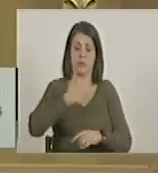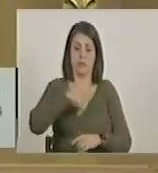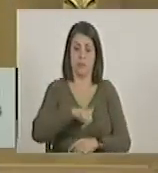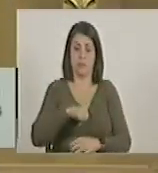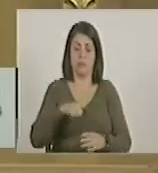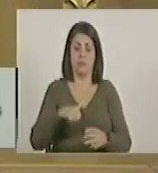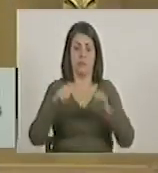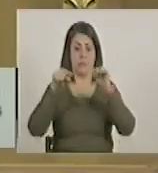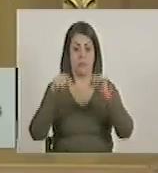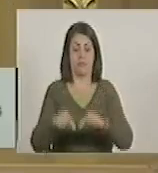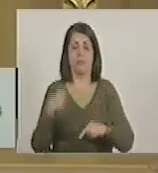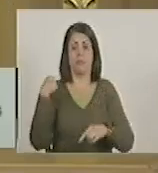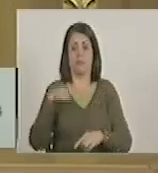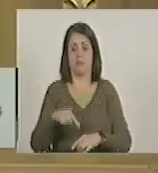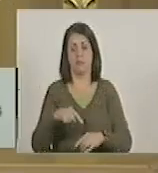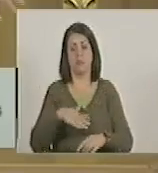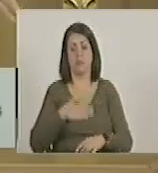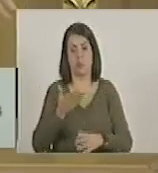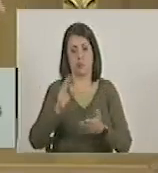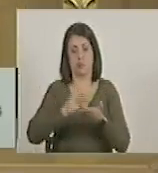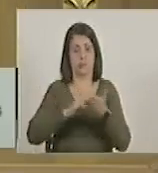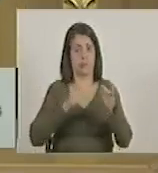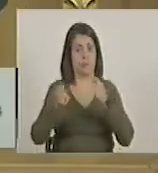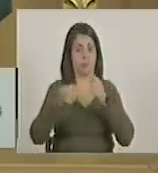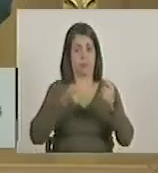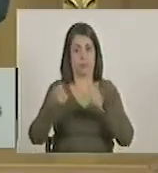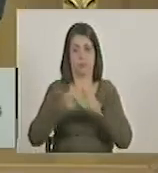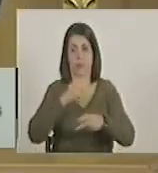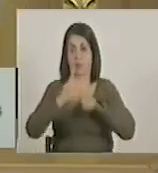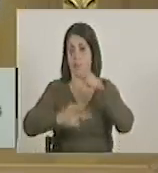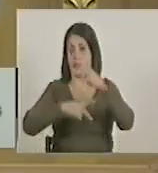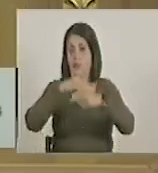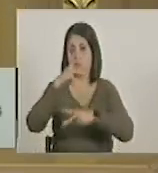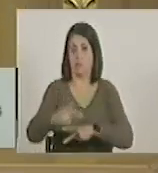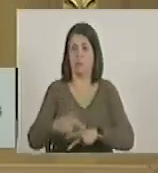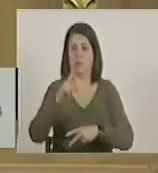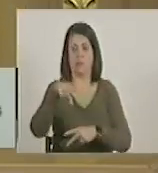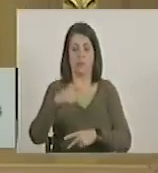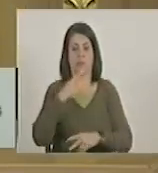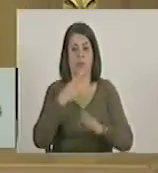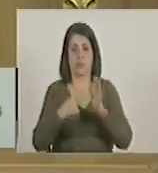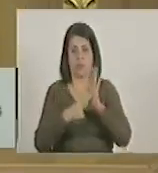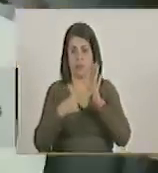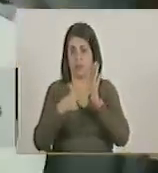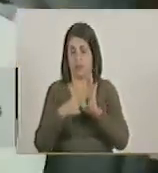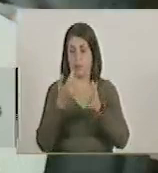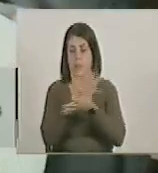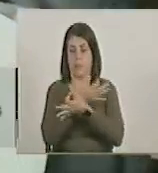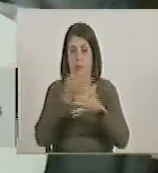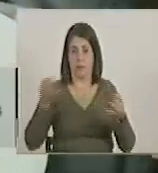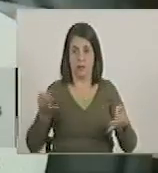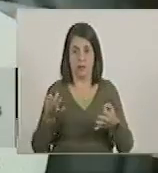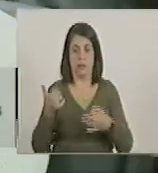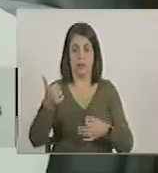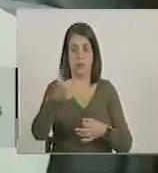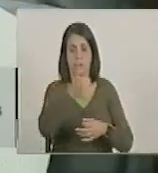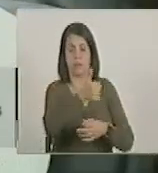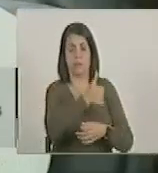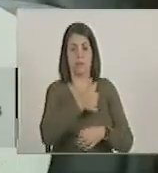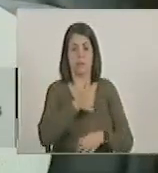un Estado que esté en capacidad de regular los procedimientos, aplicar de manera eficiente cada